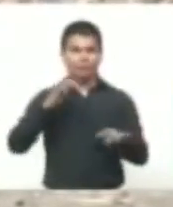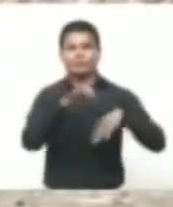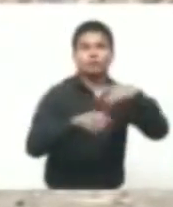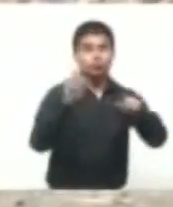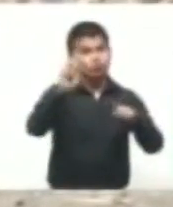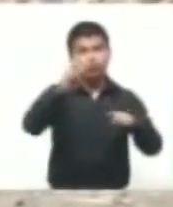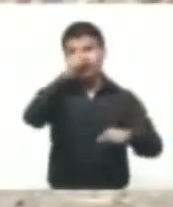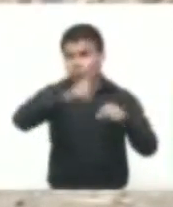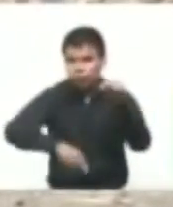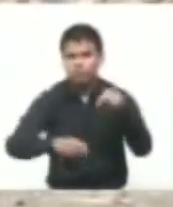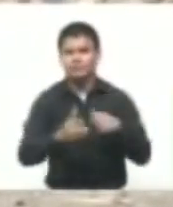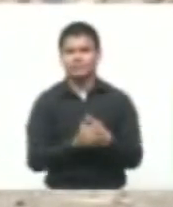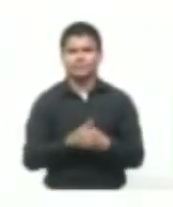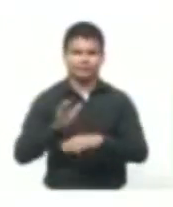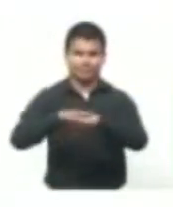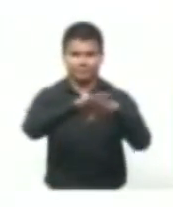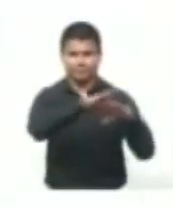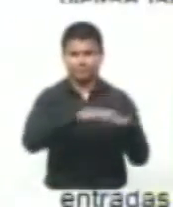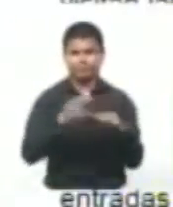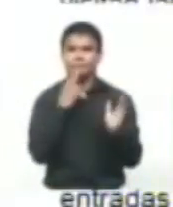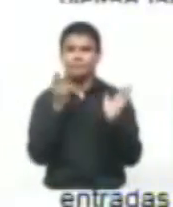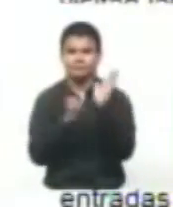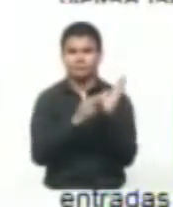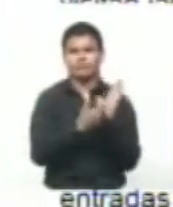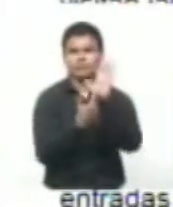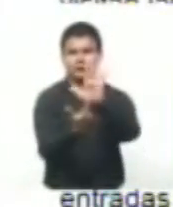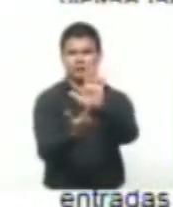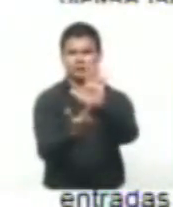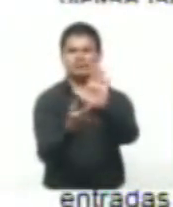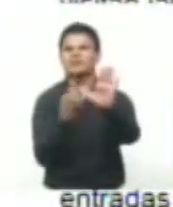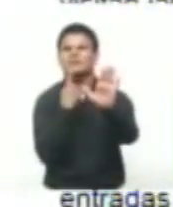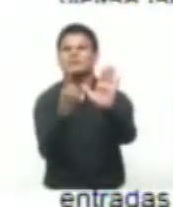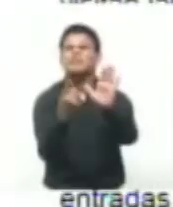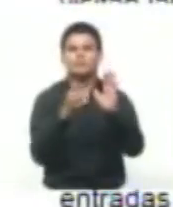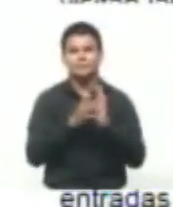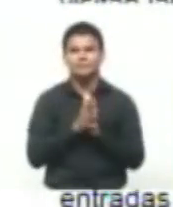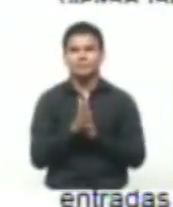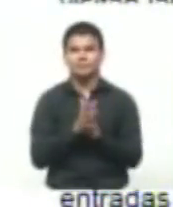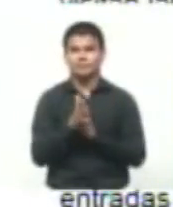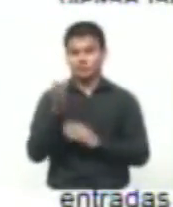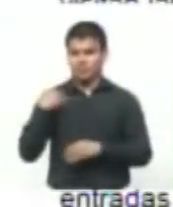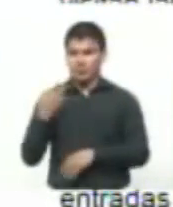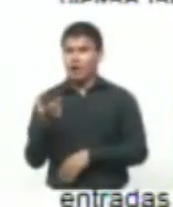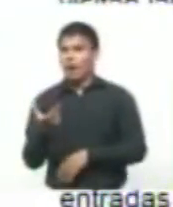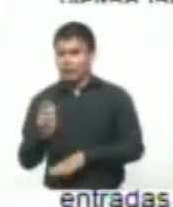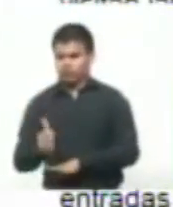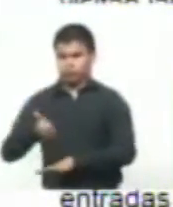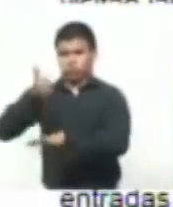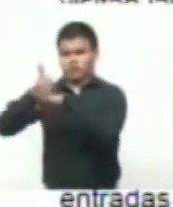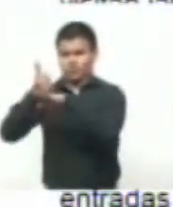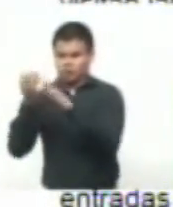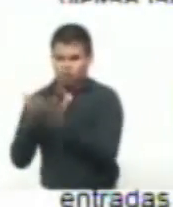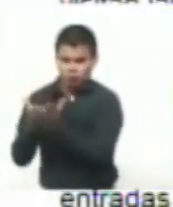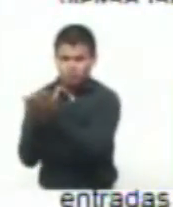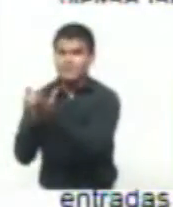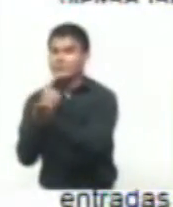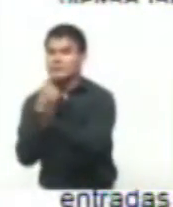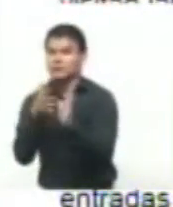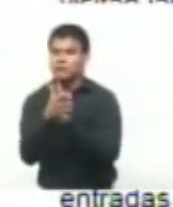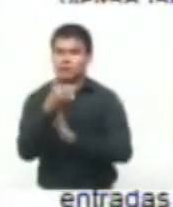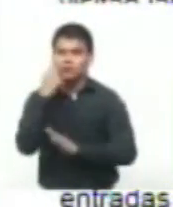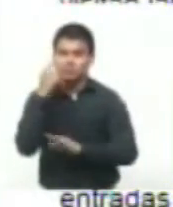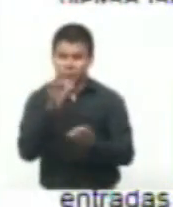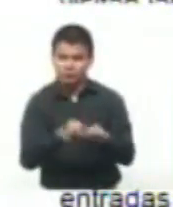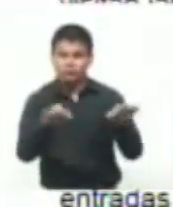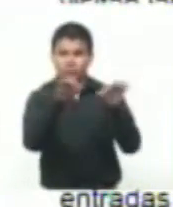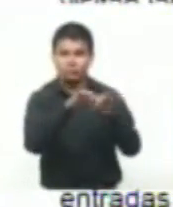Puertos de Barranquilla por medio de un comunicado. La Dirección General Marítima DIMAR informa que por condiciones meteorológicas y